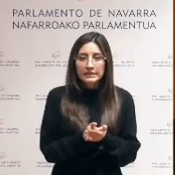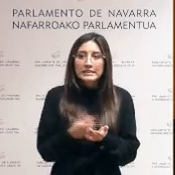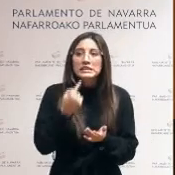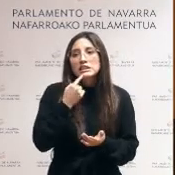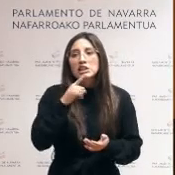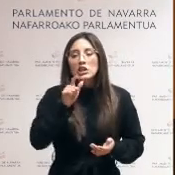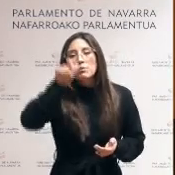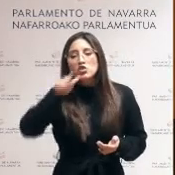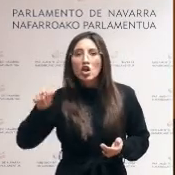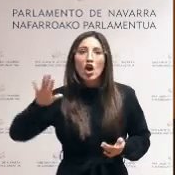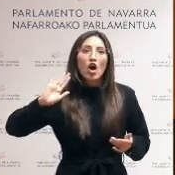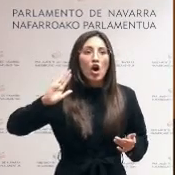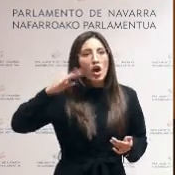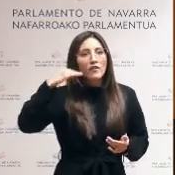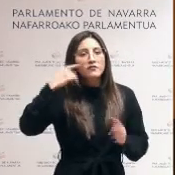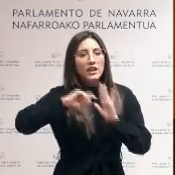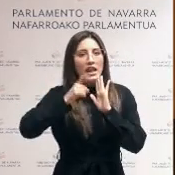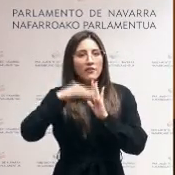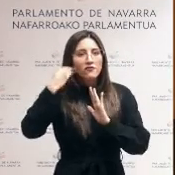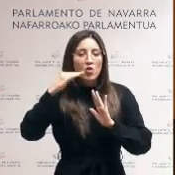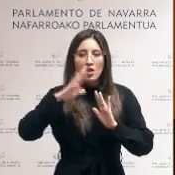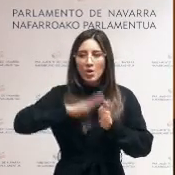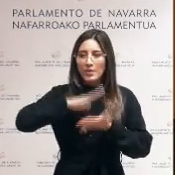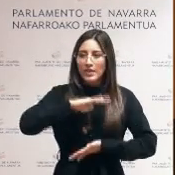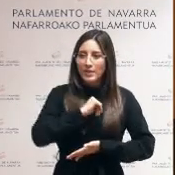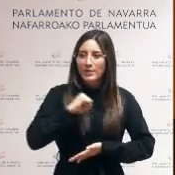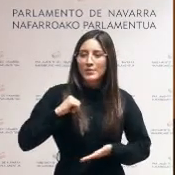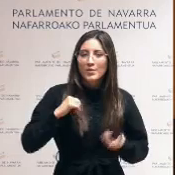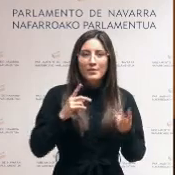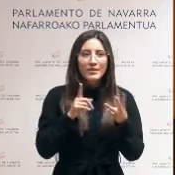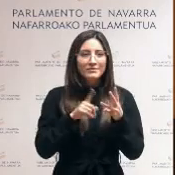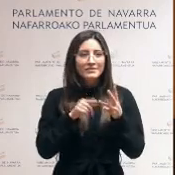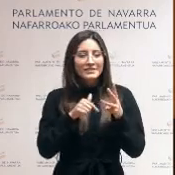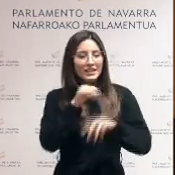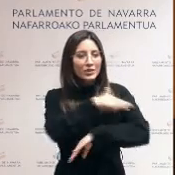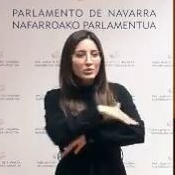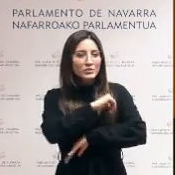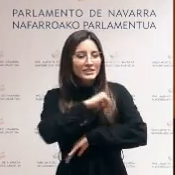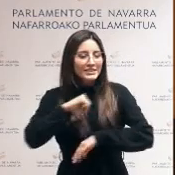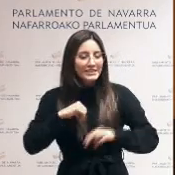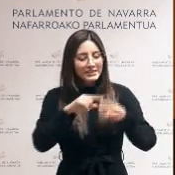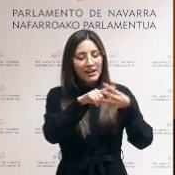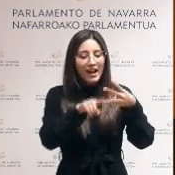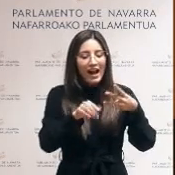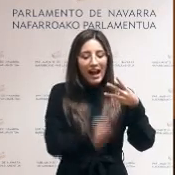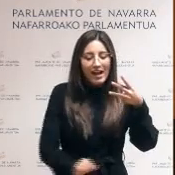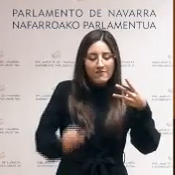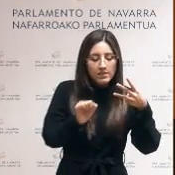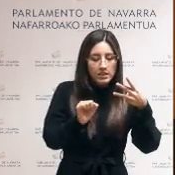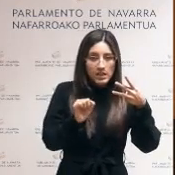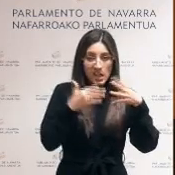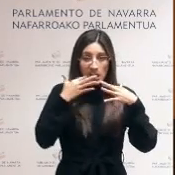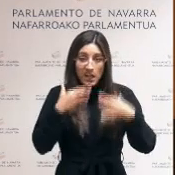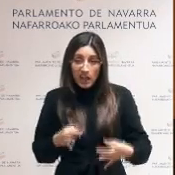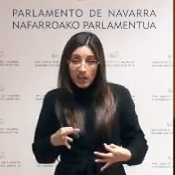foralismo, de competencias propias, de defensa del autogobierno, se esconden detrás de